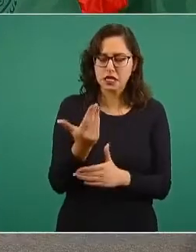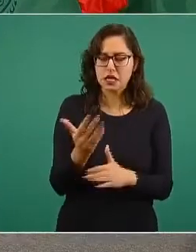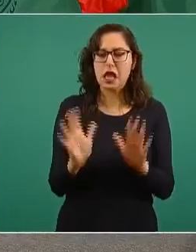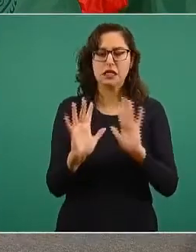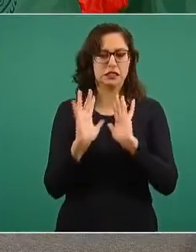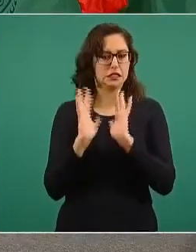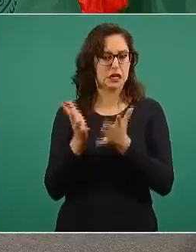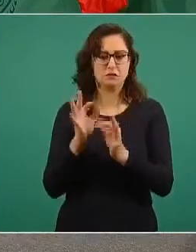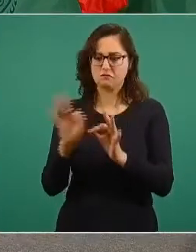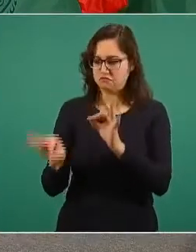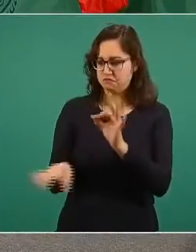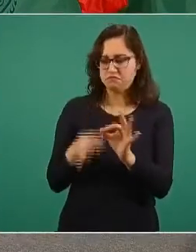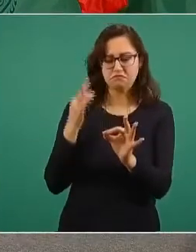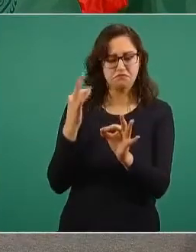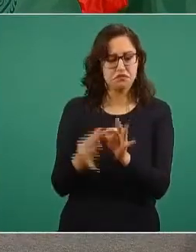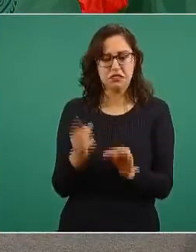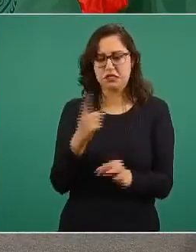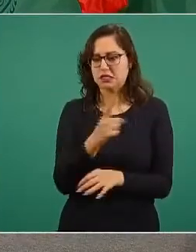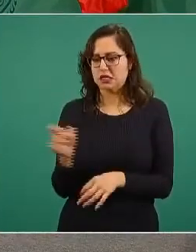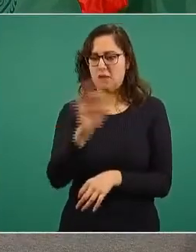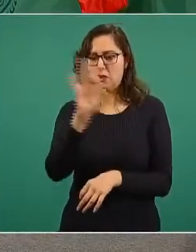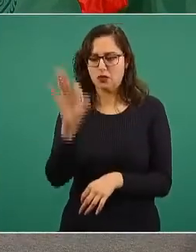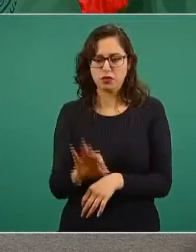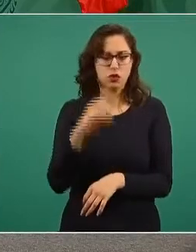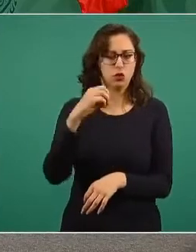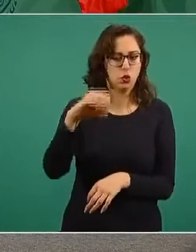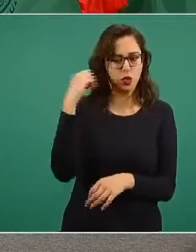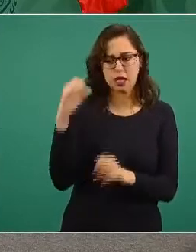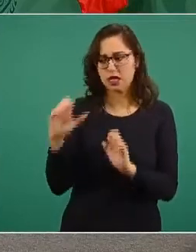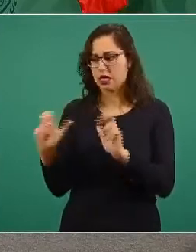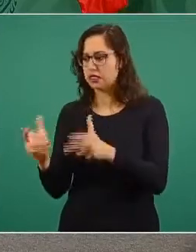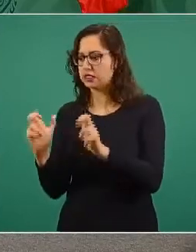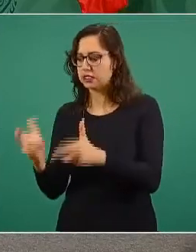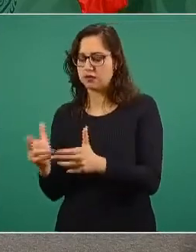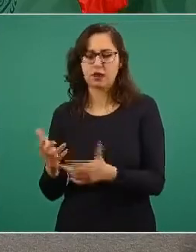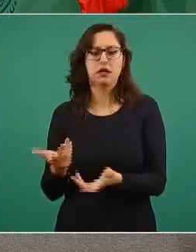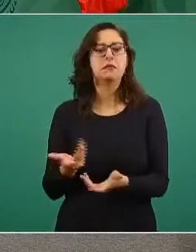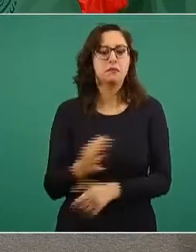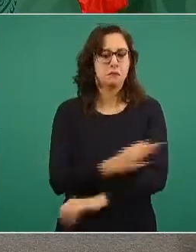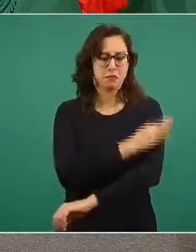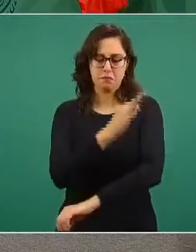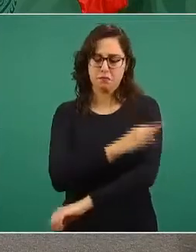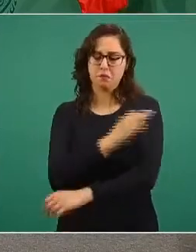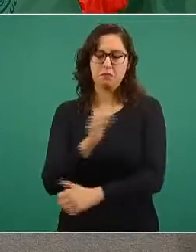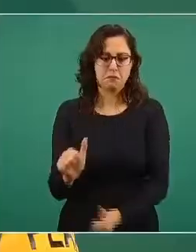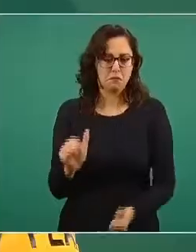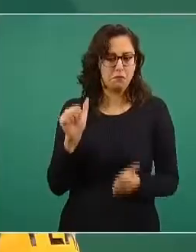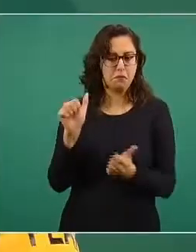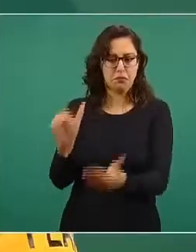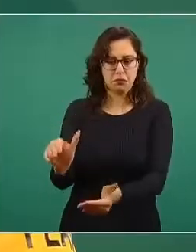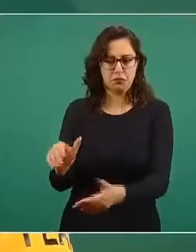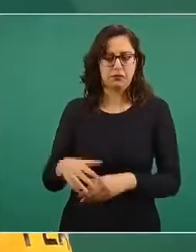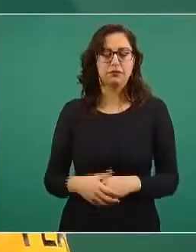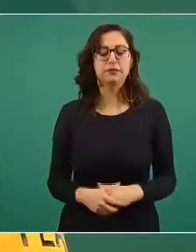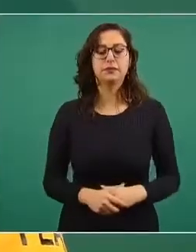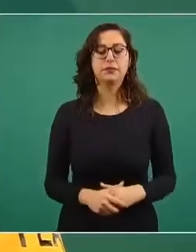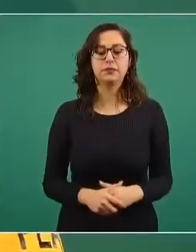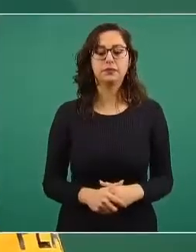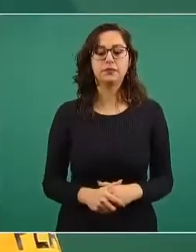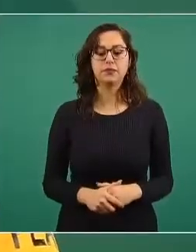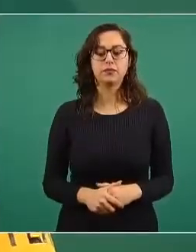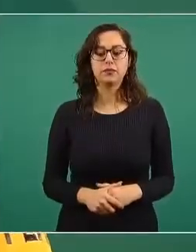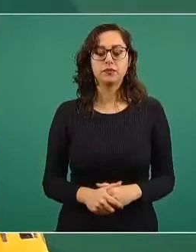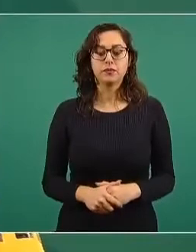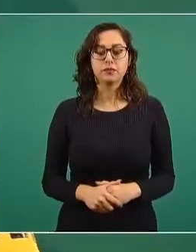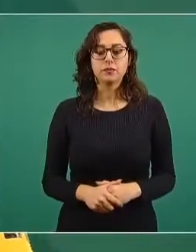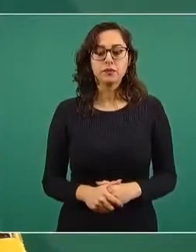la operación en esos dos estados, ya con posibilidad de iniciar la vacuna. En toda la